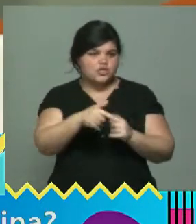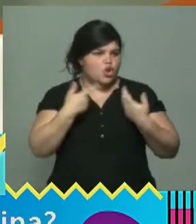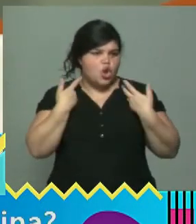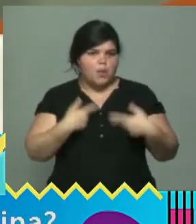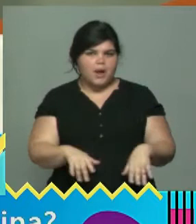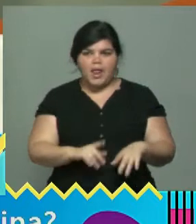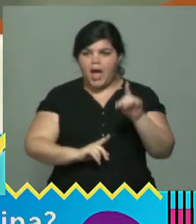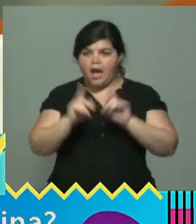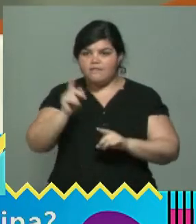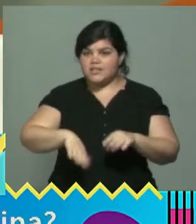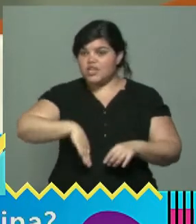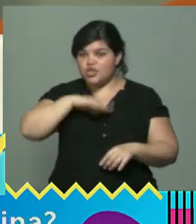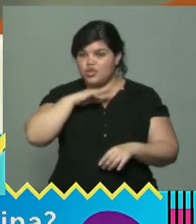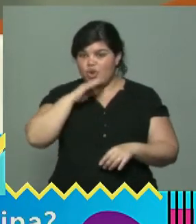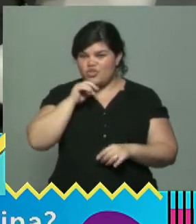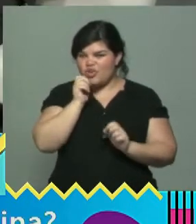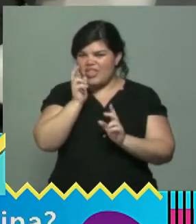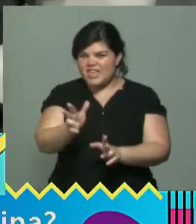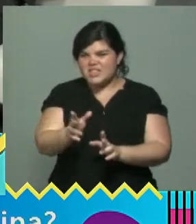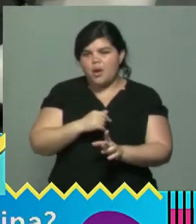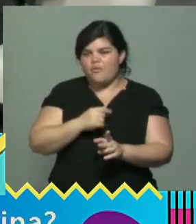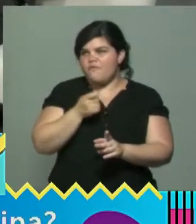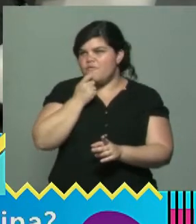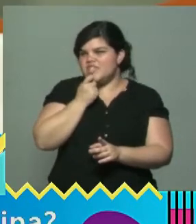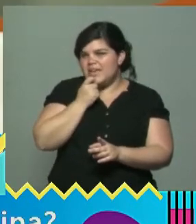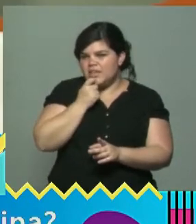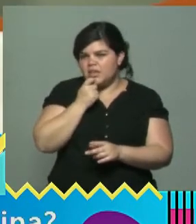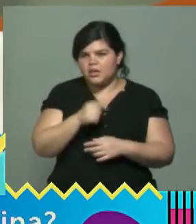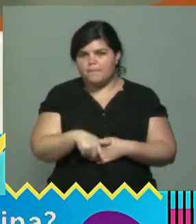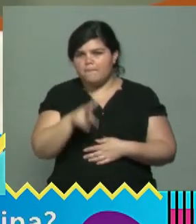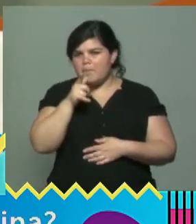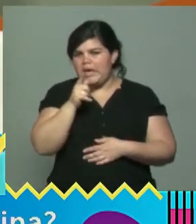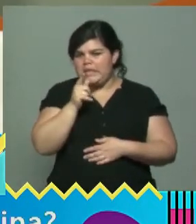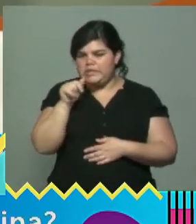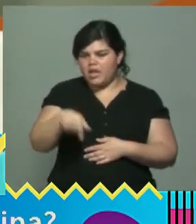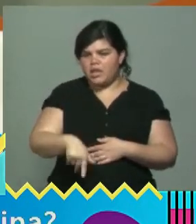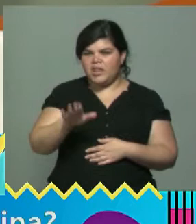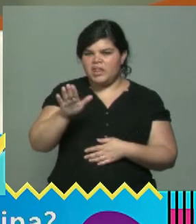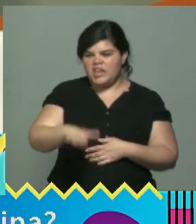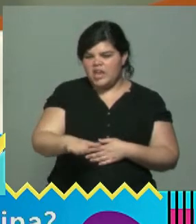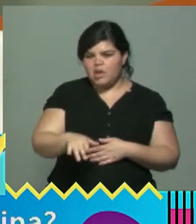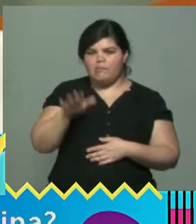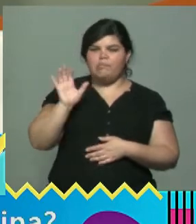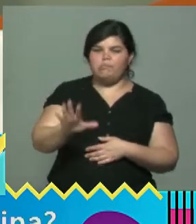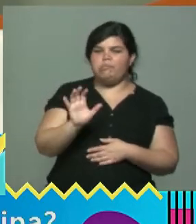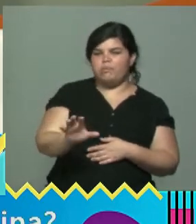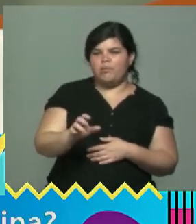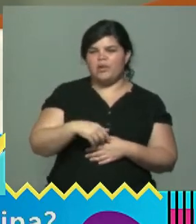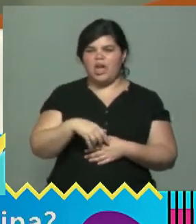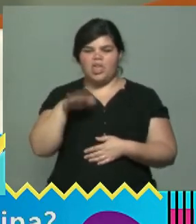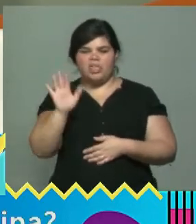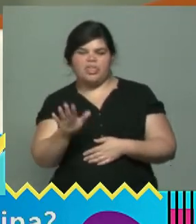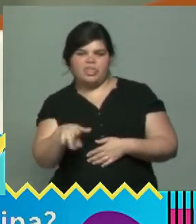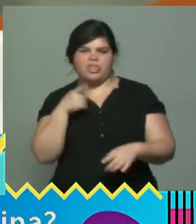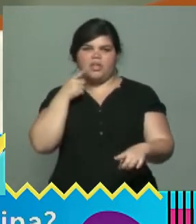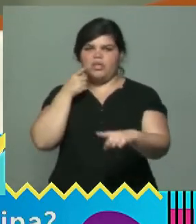de chiste, ¿no? Digo, hasta modo de chiste, el denigrar al niño, el burlarse y bueno, y después nos llenamos la